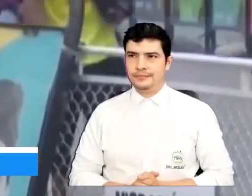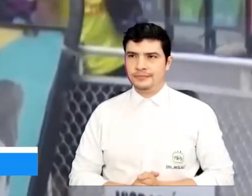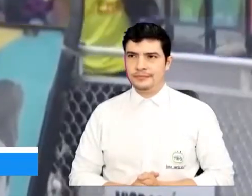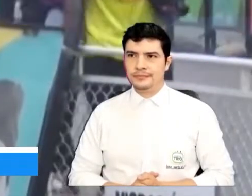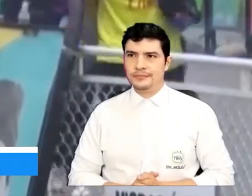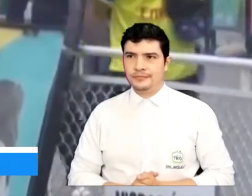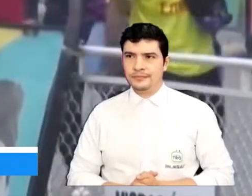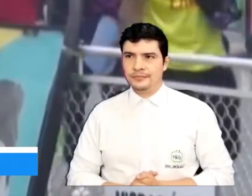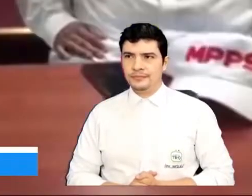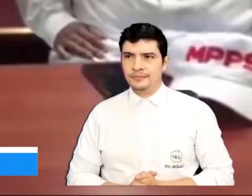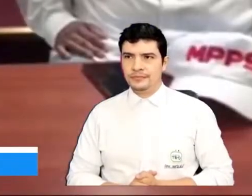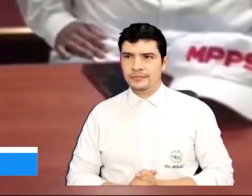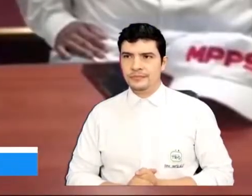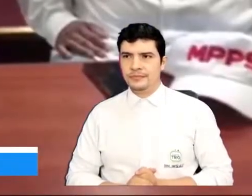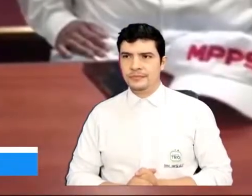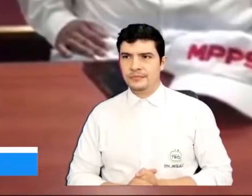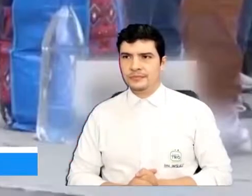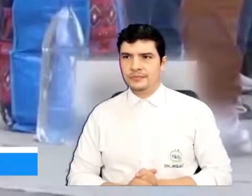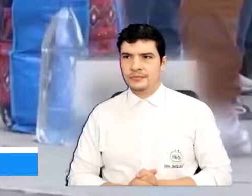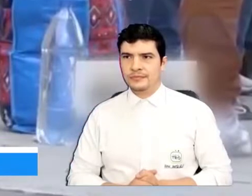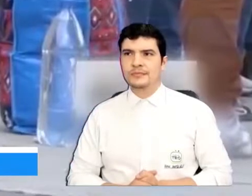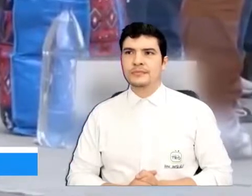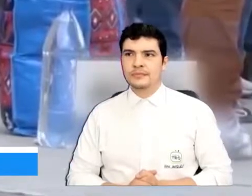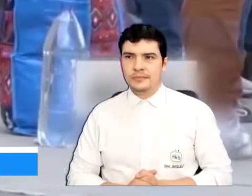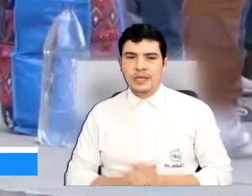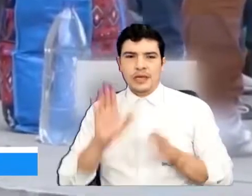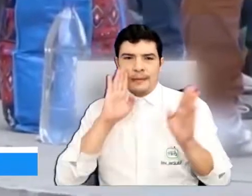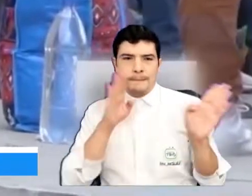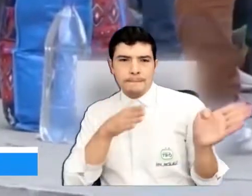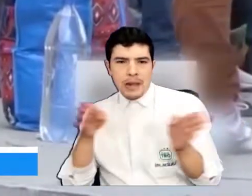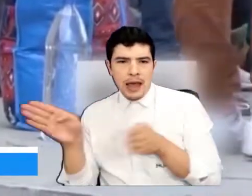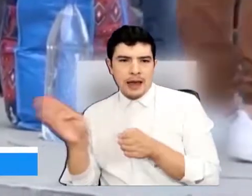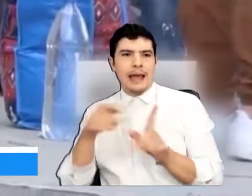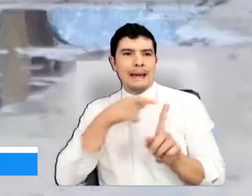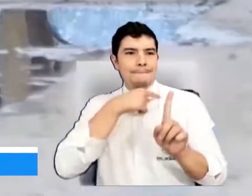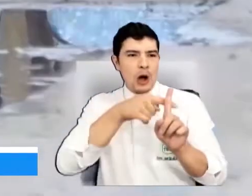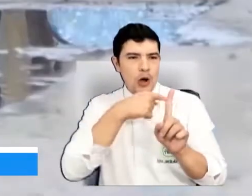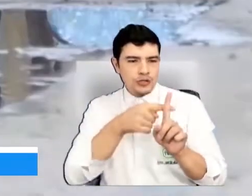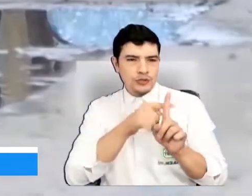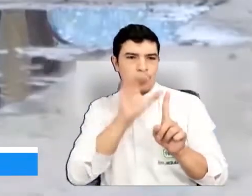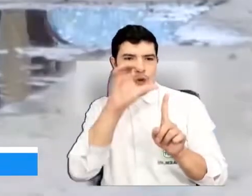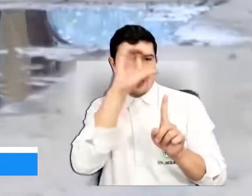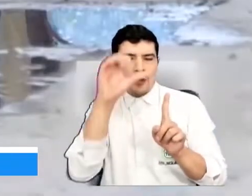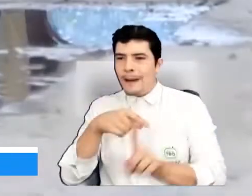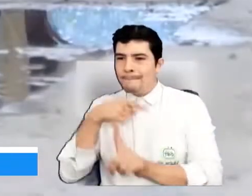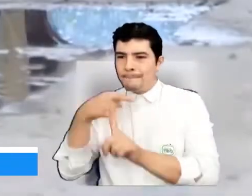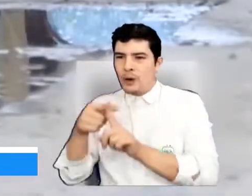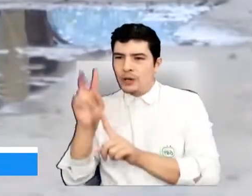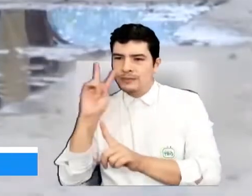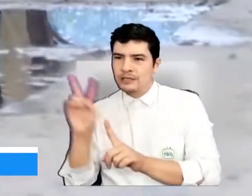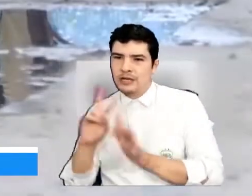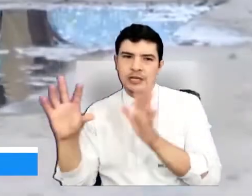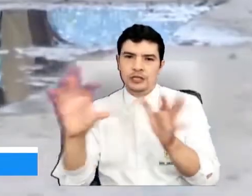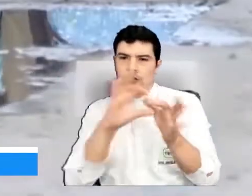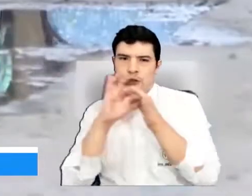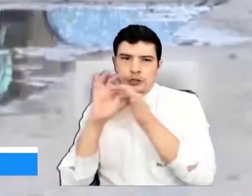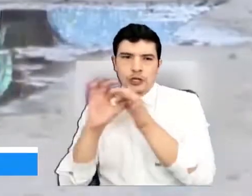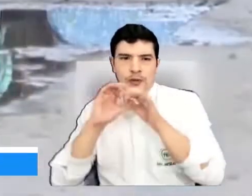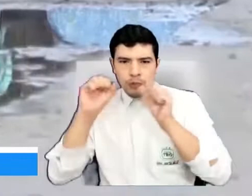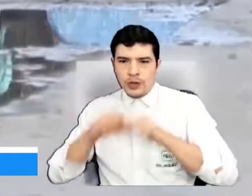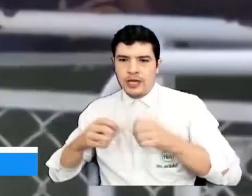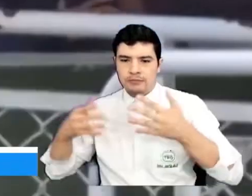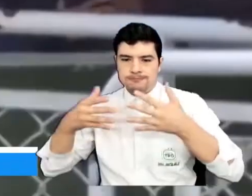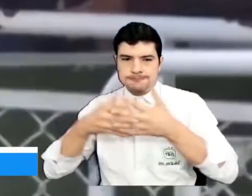reportes permanentes durante las próximas semanas. Otro tema que fue analizado es el actual flujo migratorio de venezolanos que han decidido retornar a su